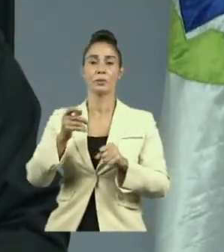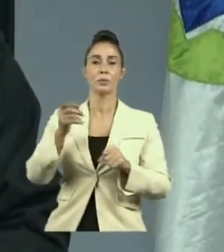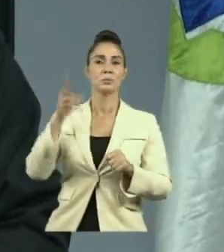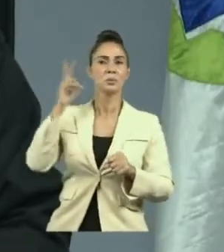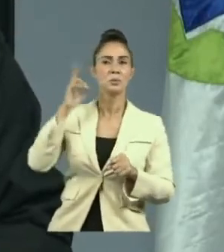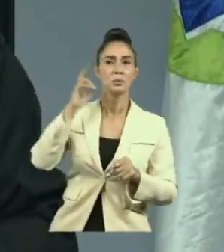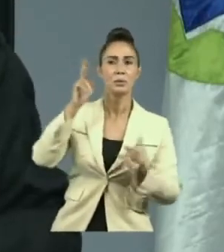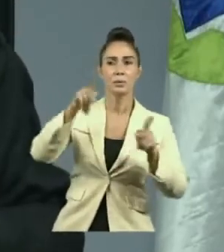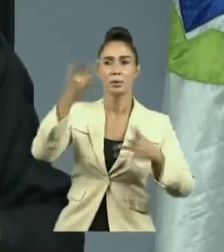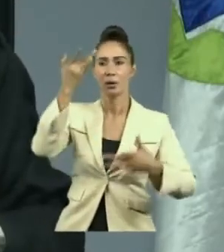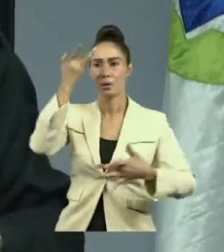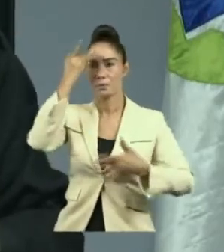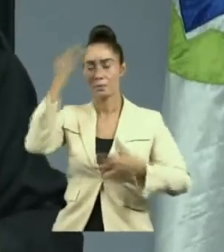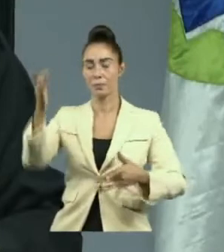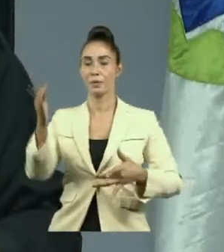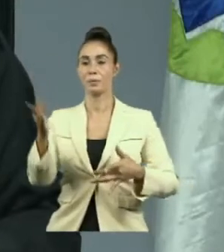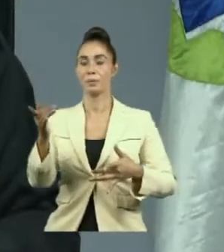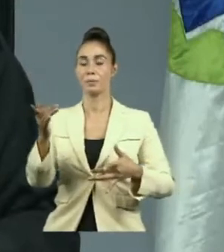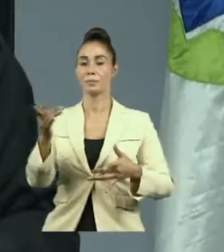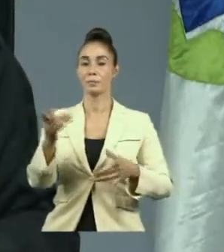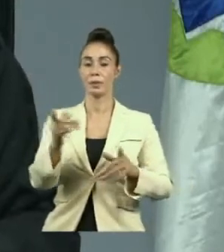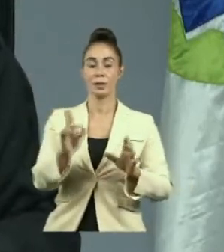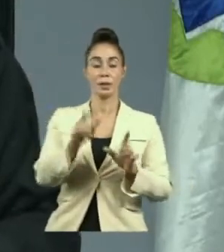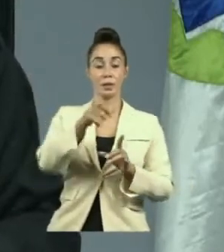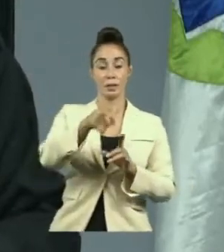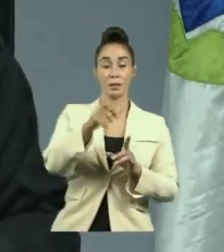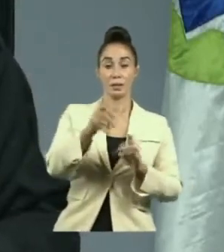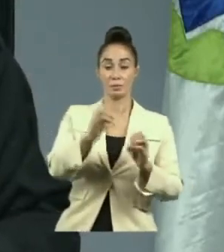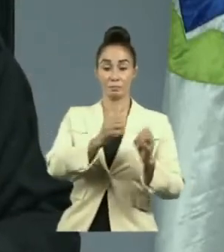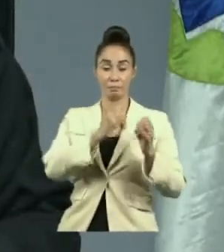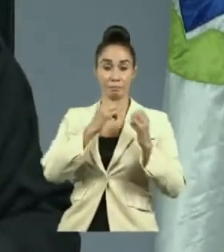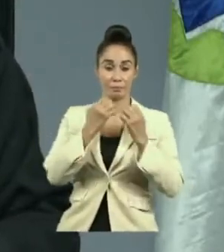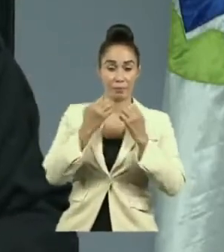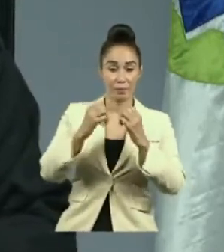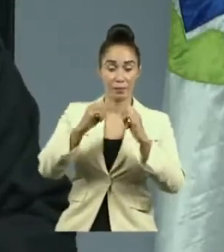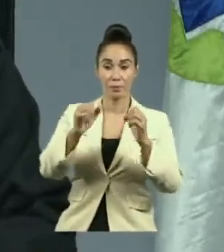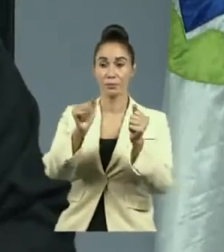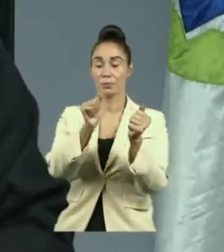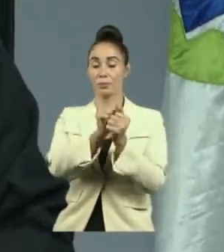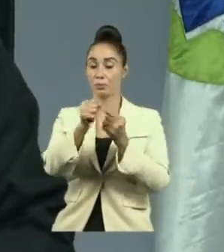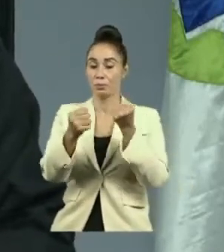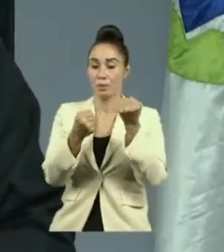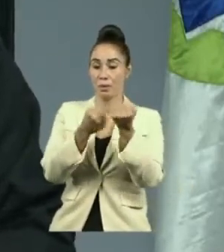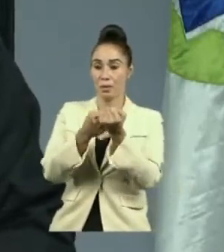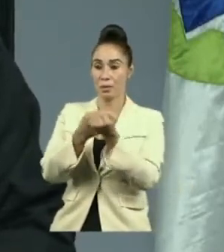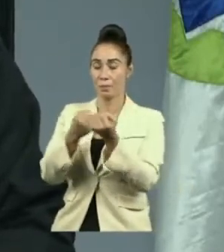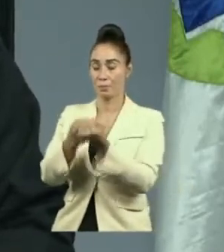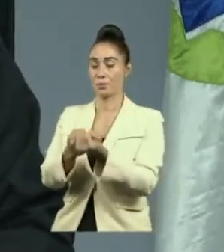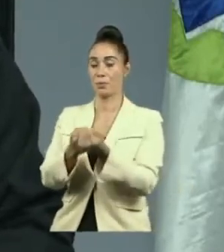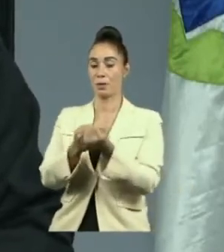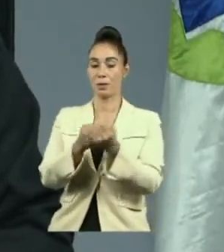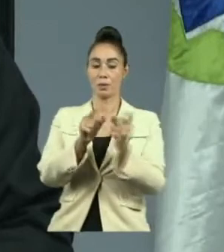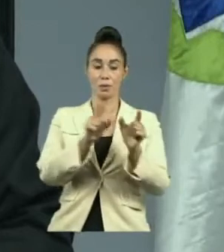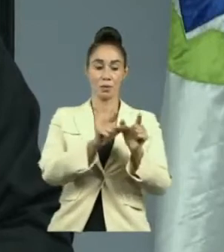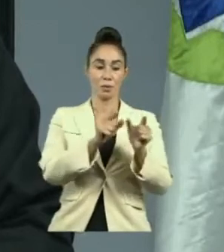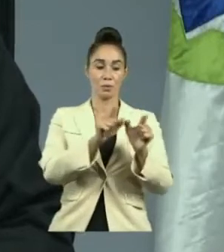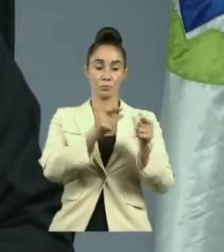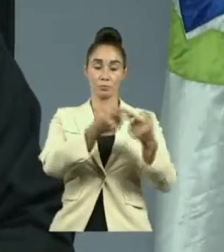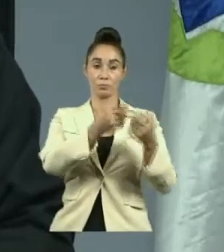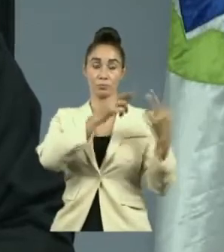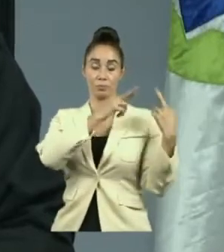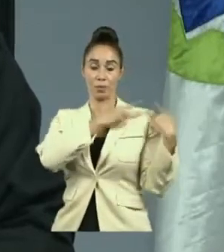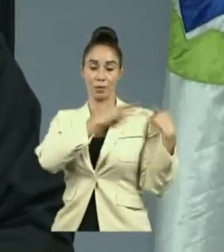de casos a redoblar los esfuerzos junto a la dirección provincial de salud